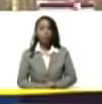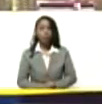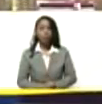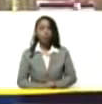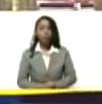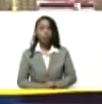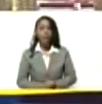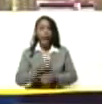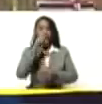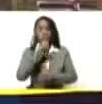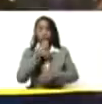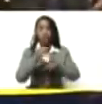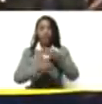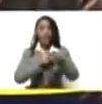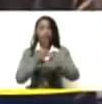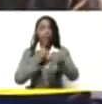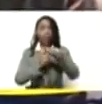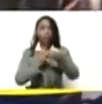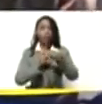un año de consolidación